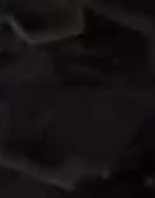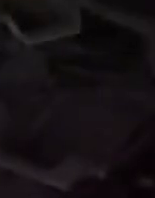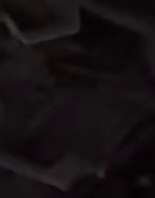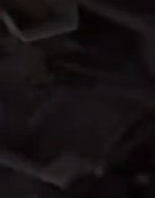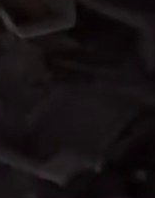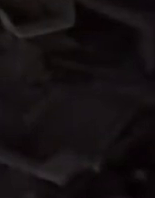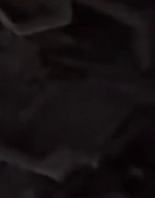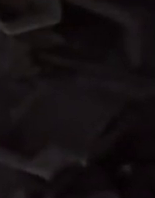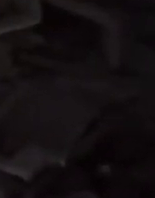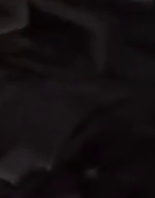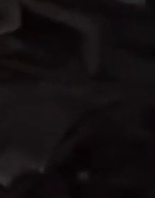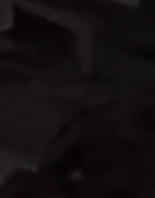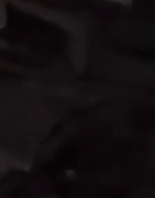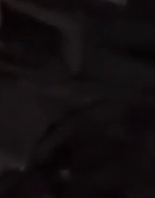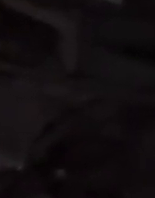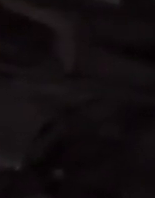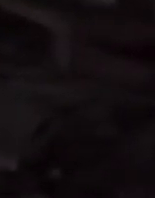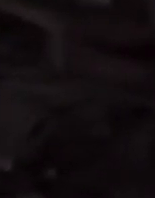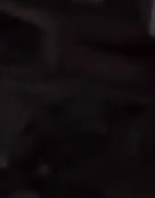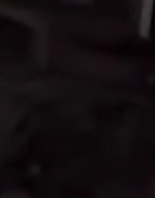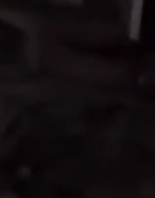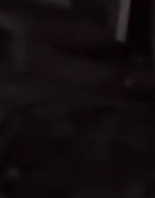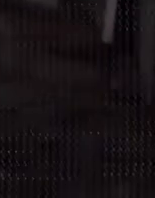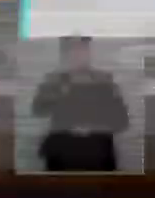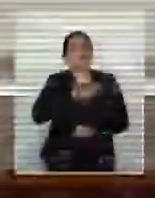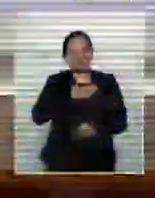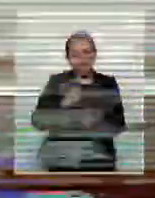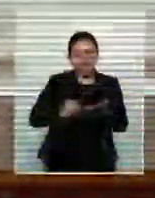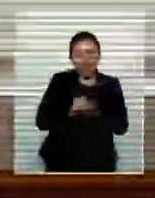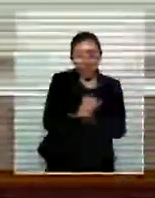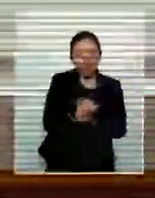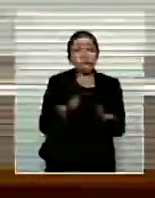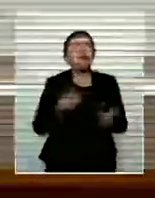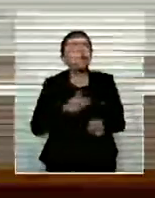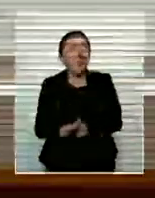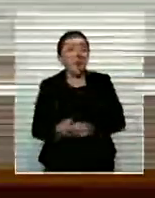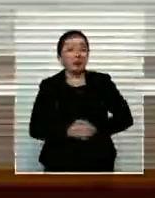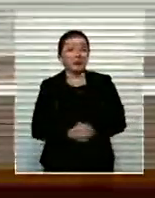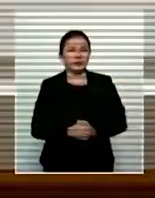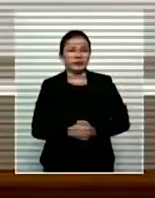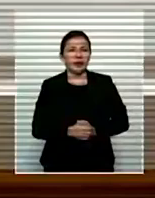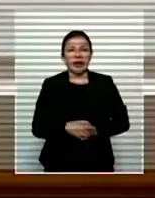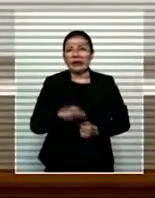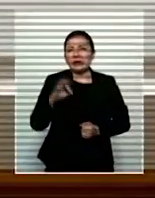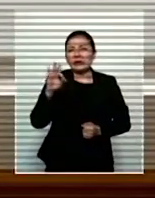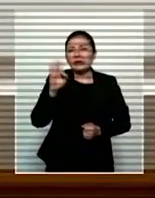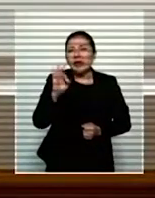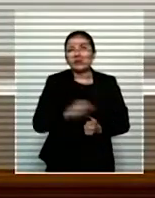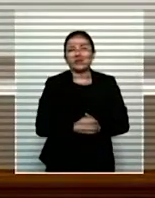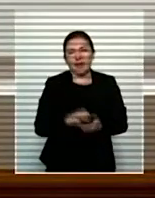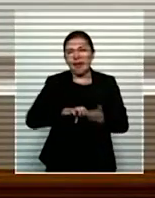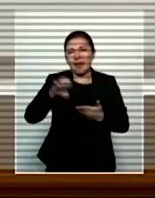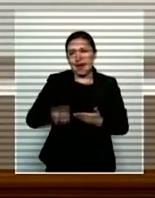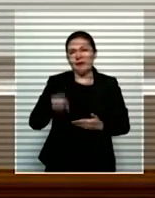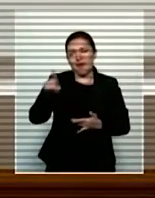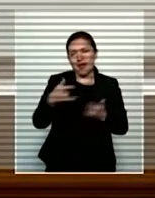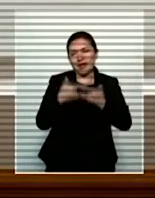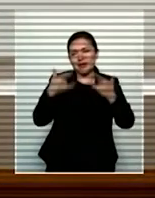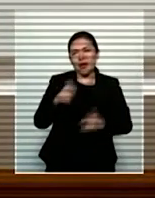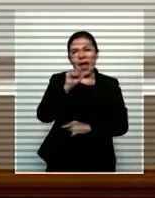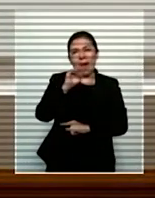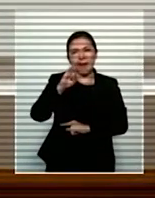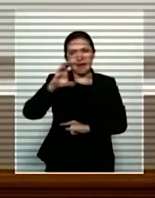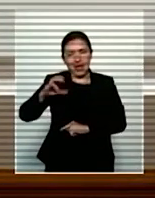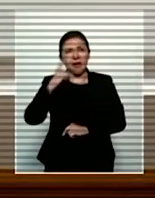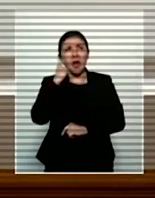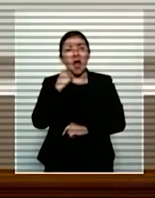haber hecho nada con el caso de la guardería ABC. Si yo, en el caso de la guardería ABC,